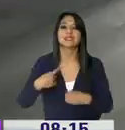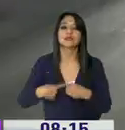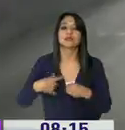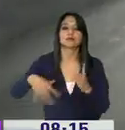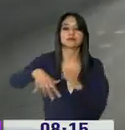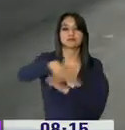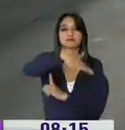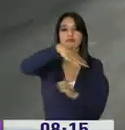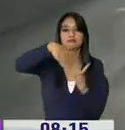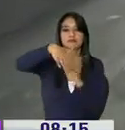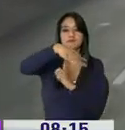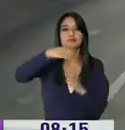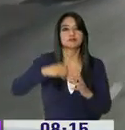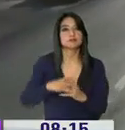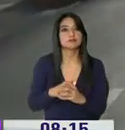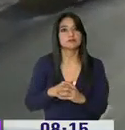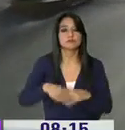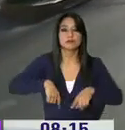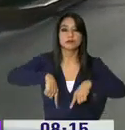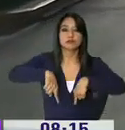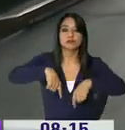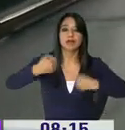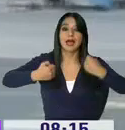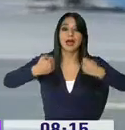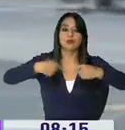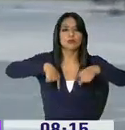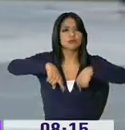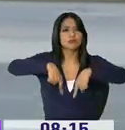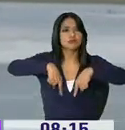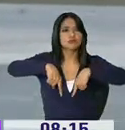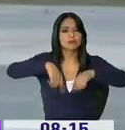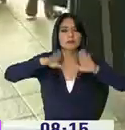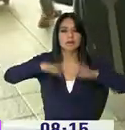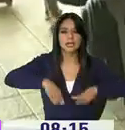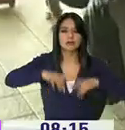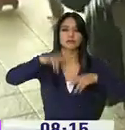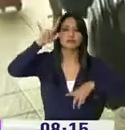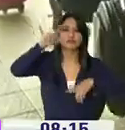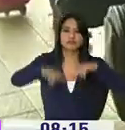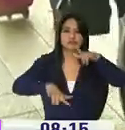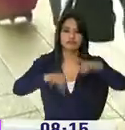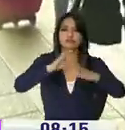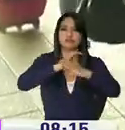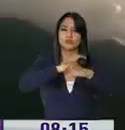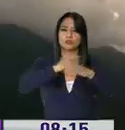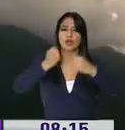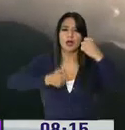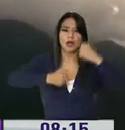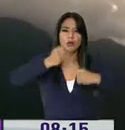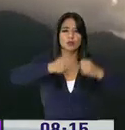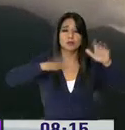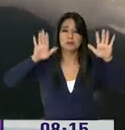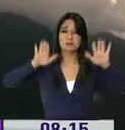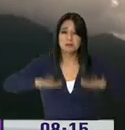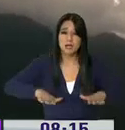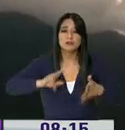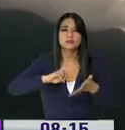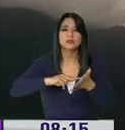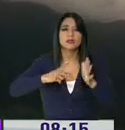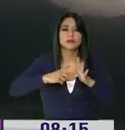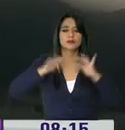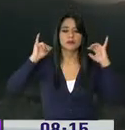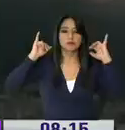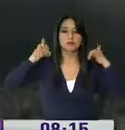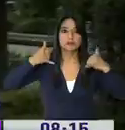ambiente. La reducida circulación de vehículos, tanto aéreos como terrestres, ha mermado los índices de contaminación